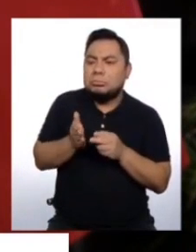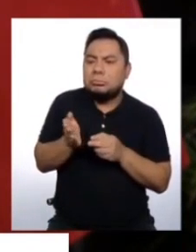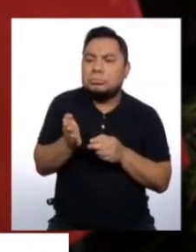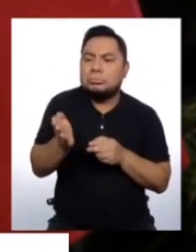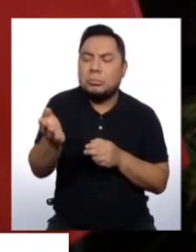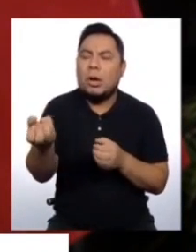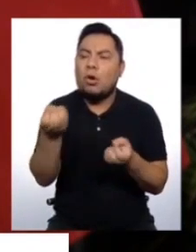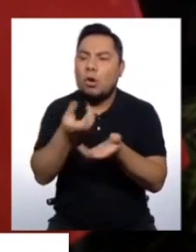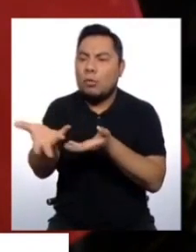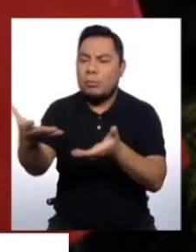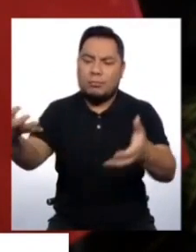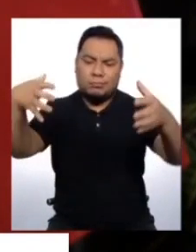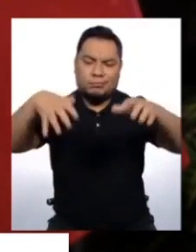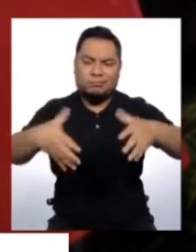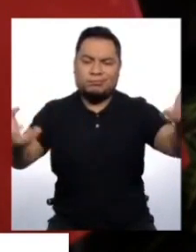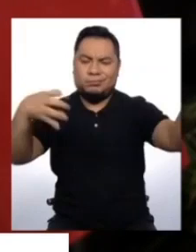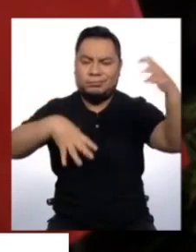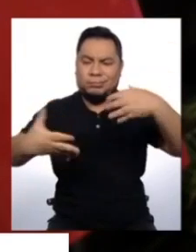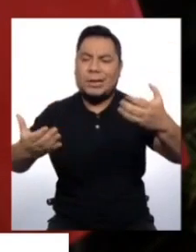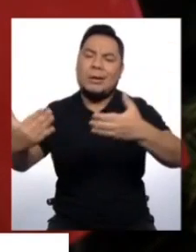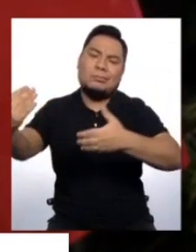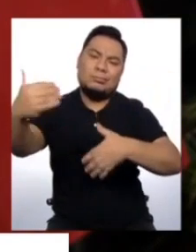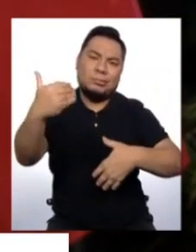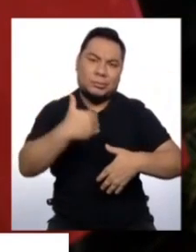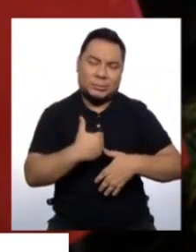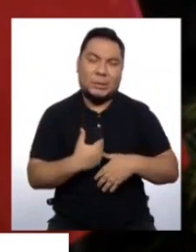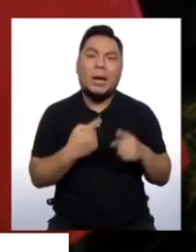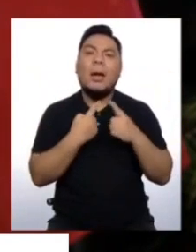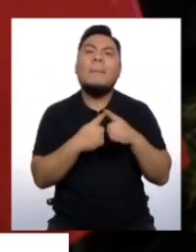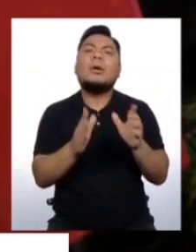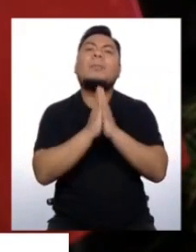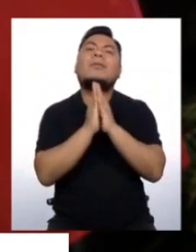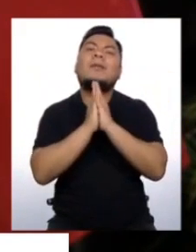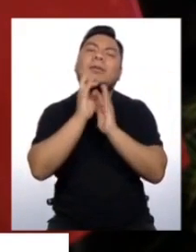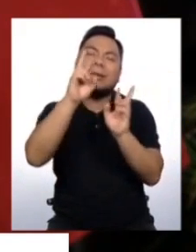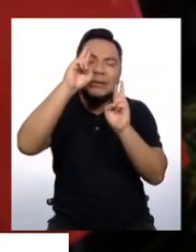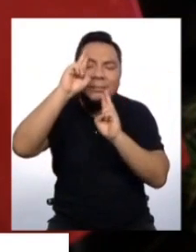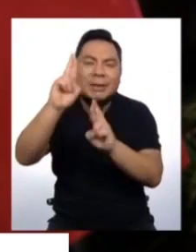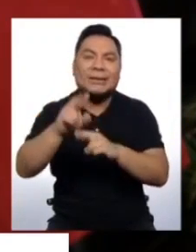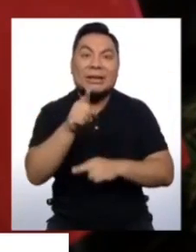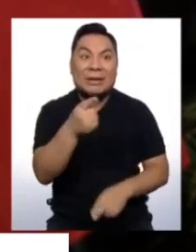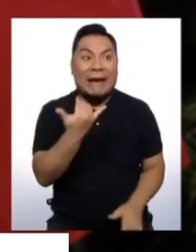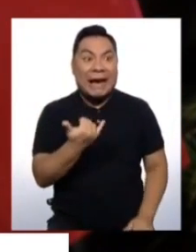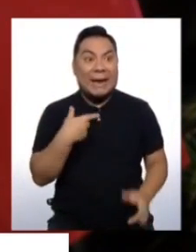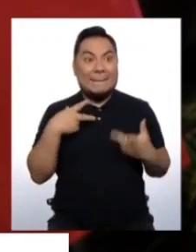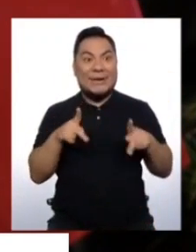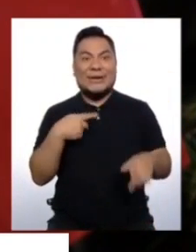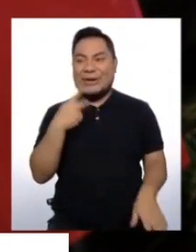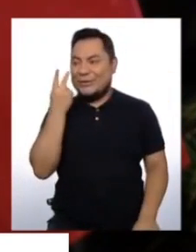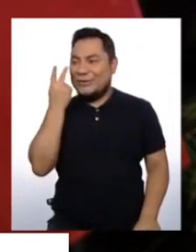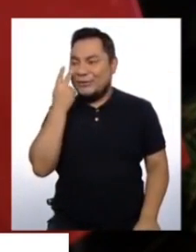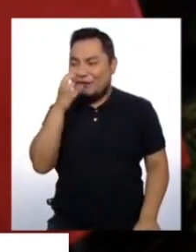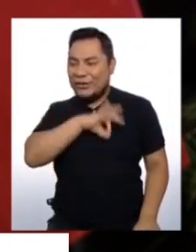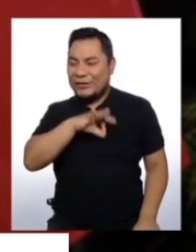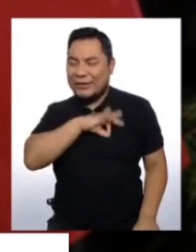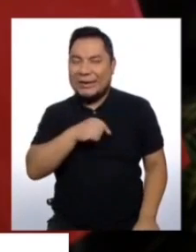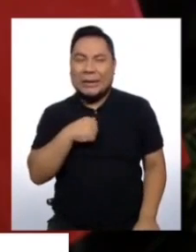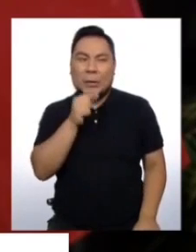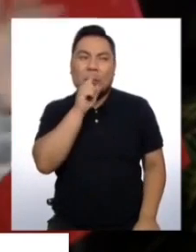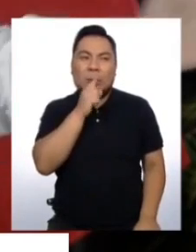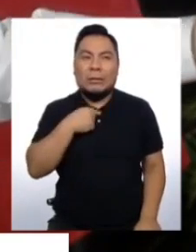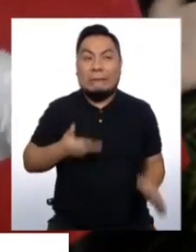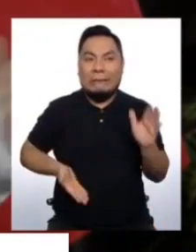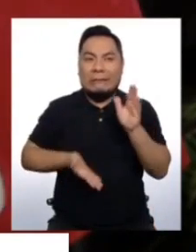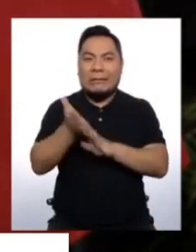respetando. O sea, no nos aprovechemos de la norma para sacarle la vuelta. Ah, bueno, como ahora está permitido el auto, me voy a dar